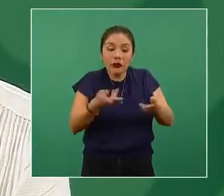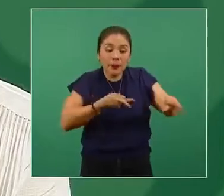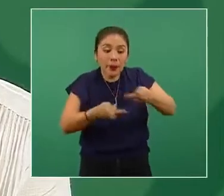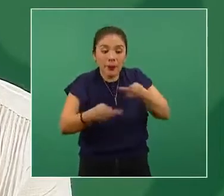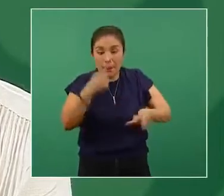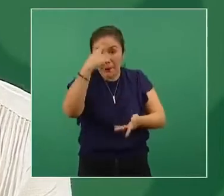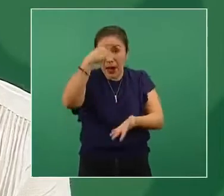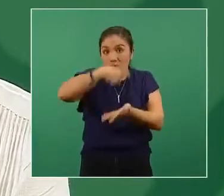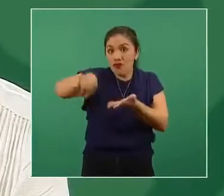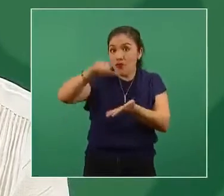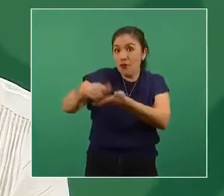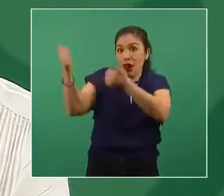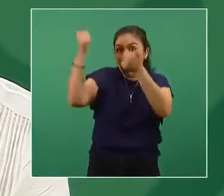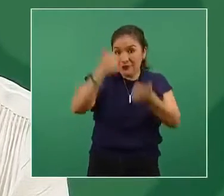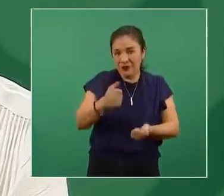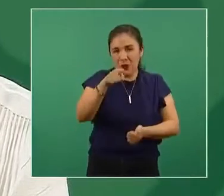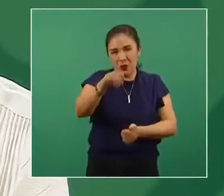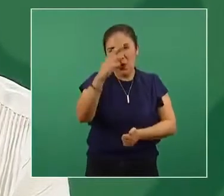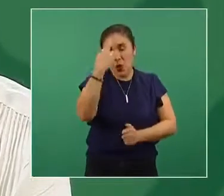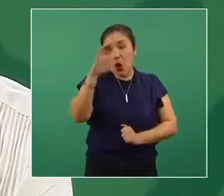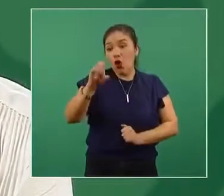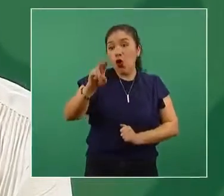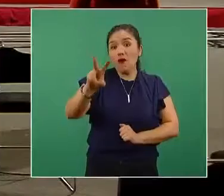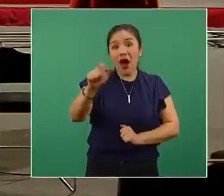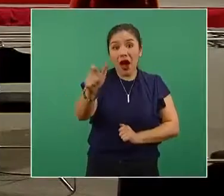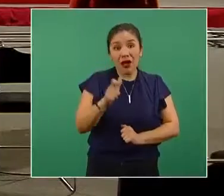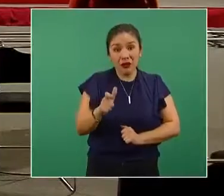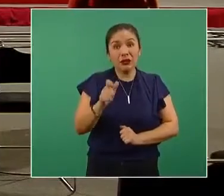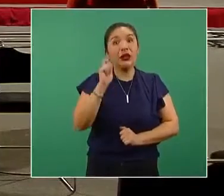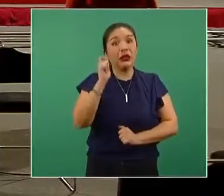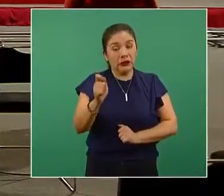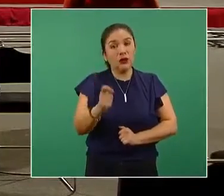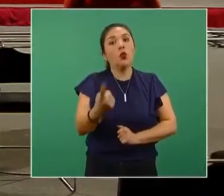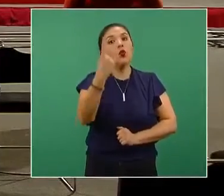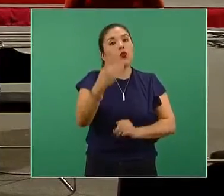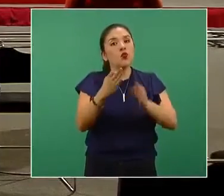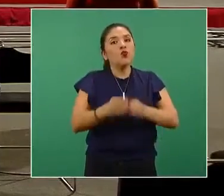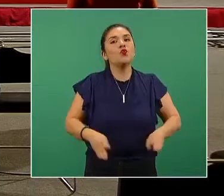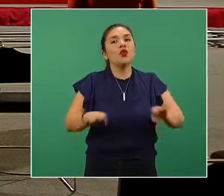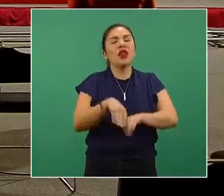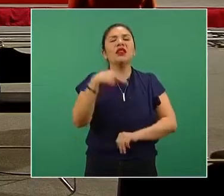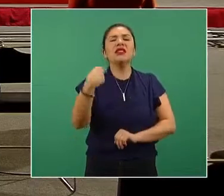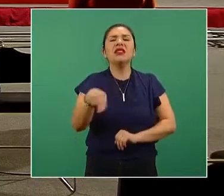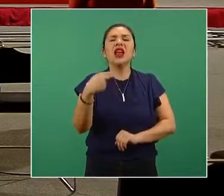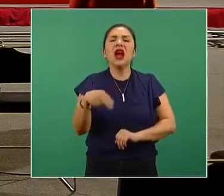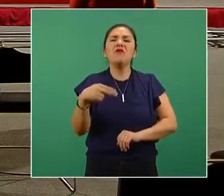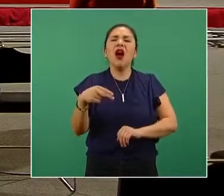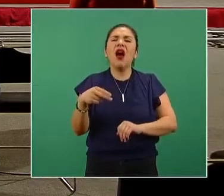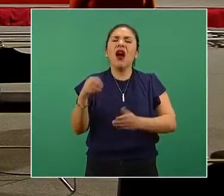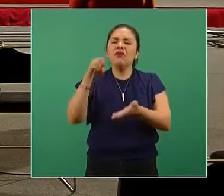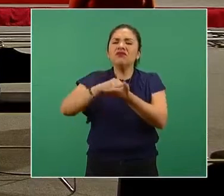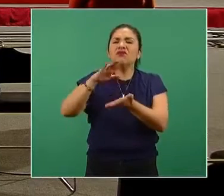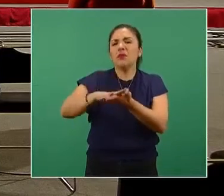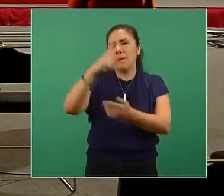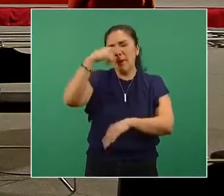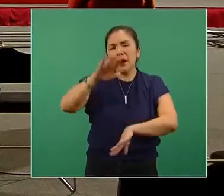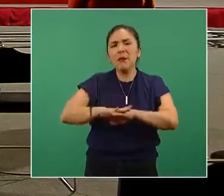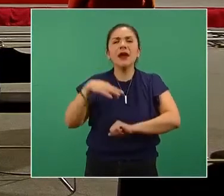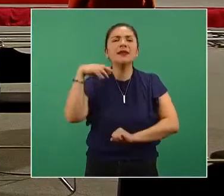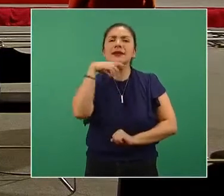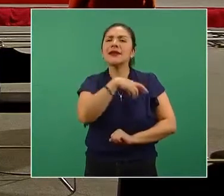de adquisición. Recordar que el mecanismo COVAX es uno de los componentes de lo que se llama la plataforma de